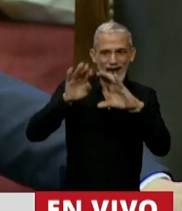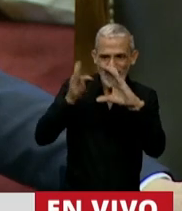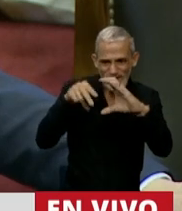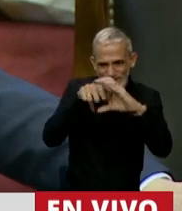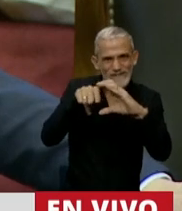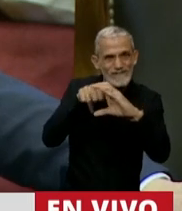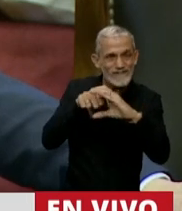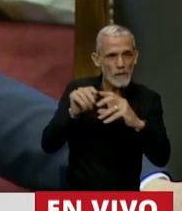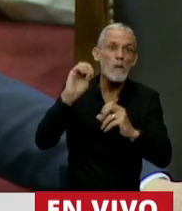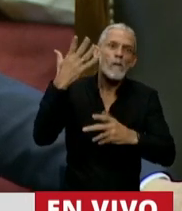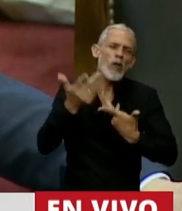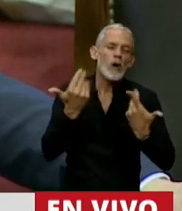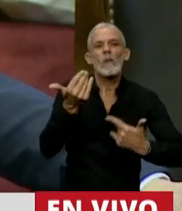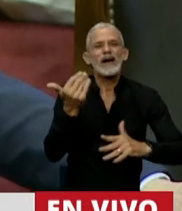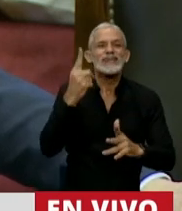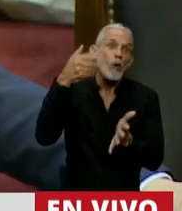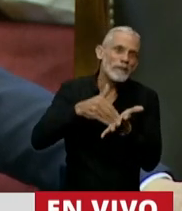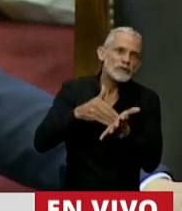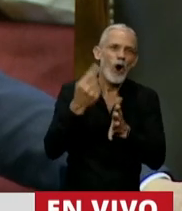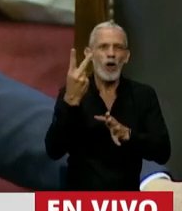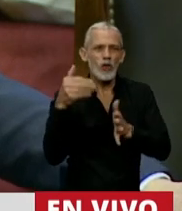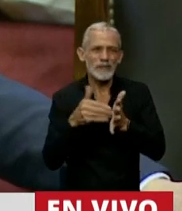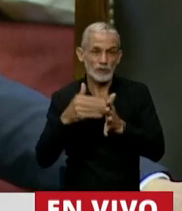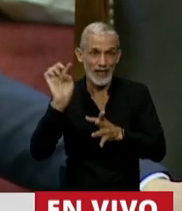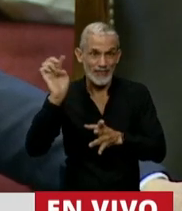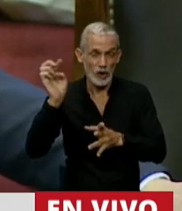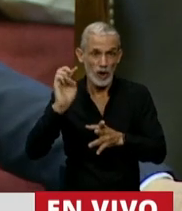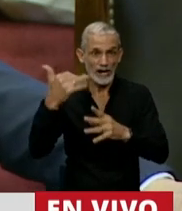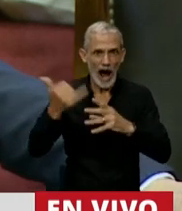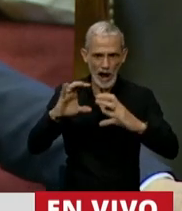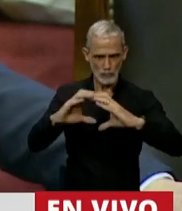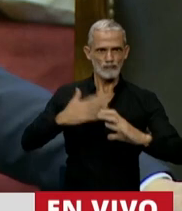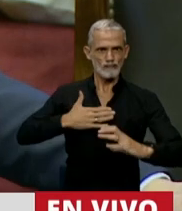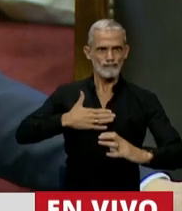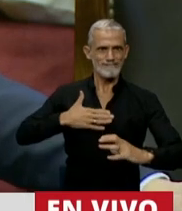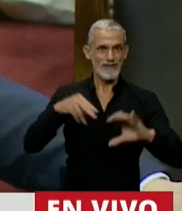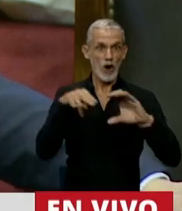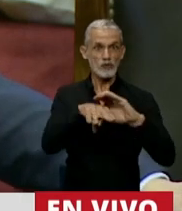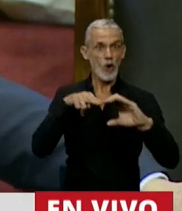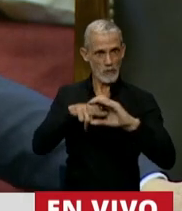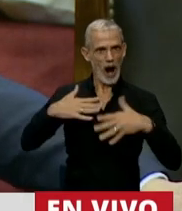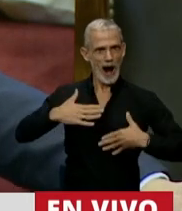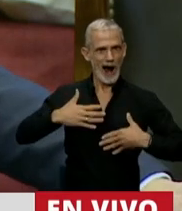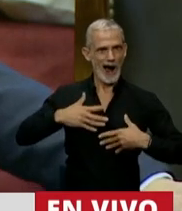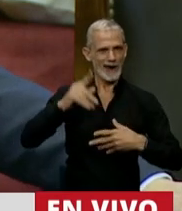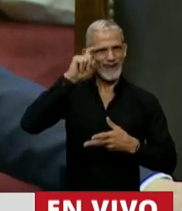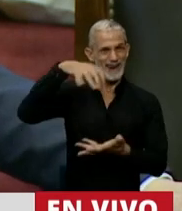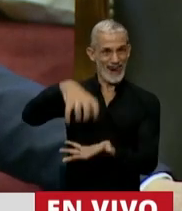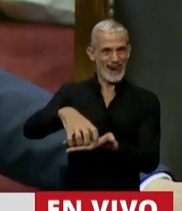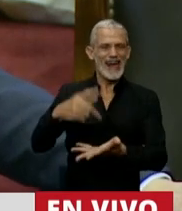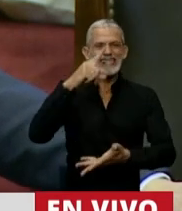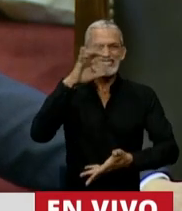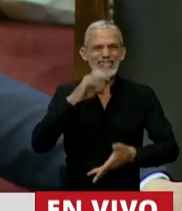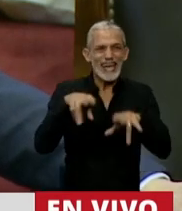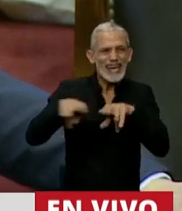del modelo pero puede estar entre un millón a dos millones de dólares y dueña de un tomógrafo y que tenga 70